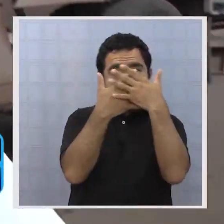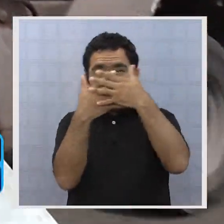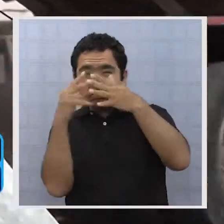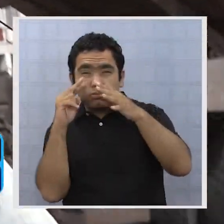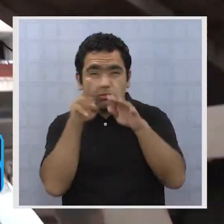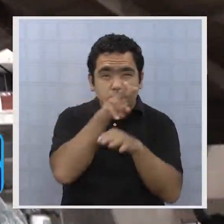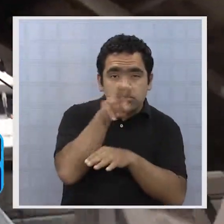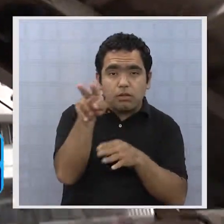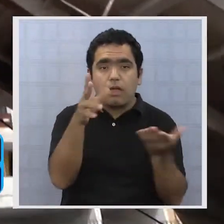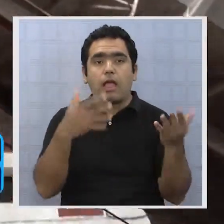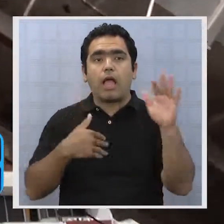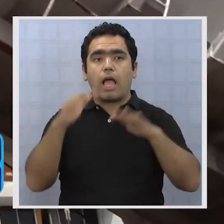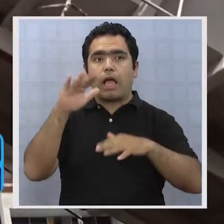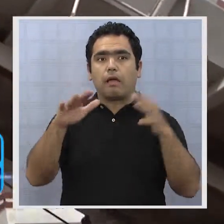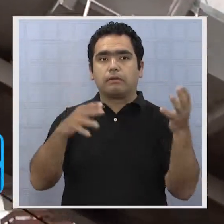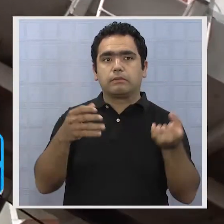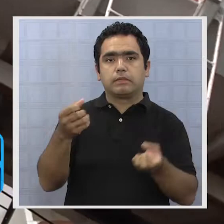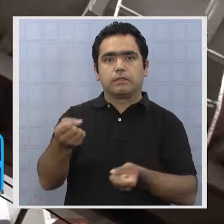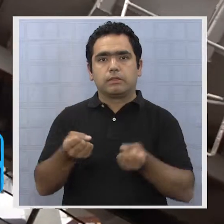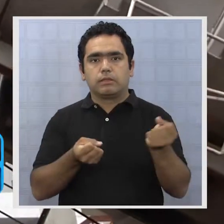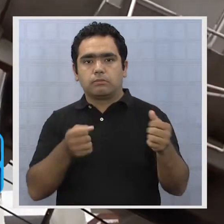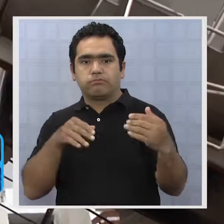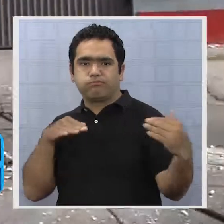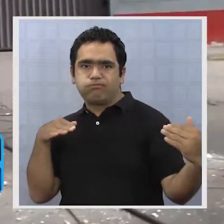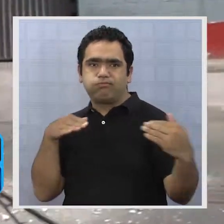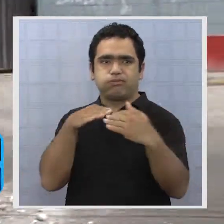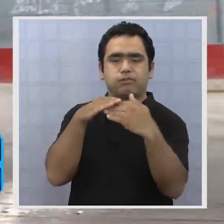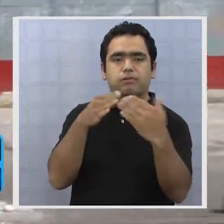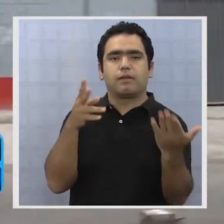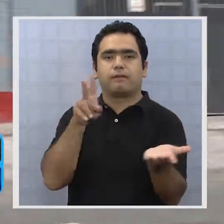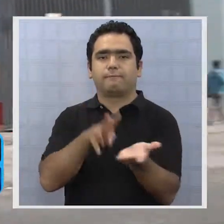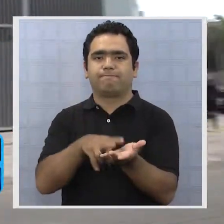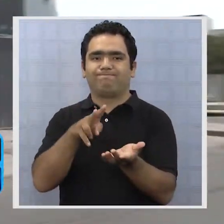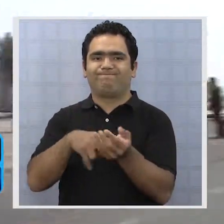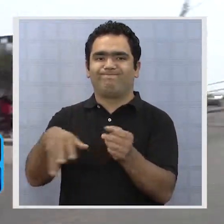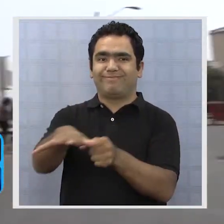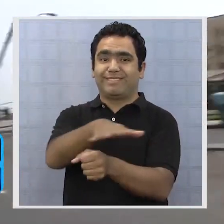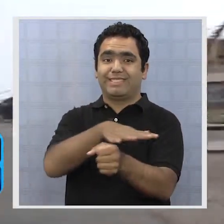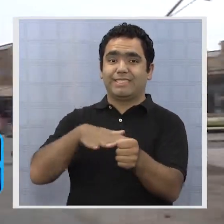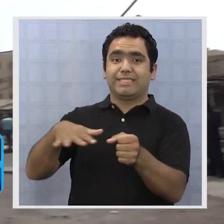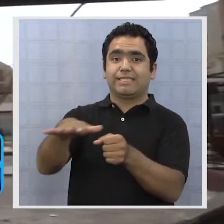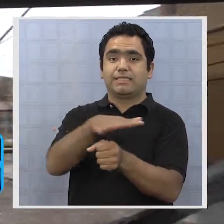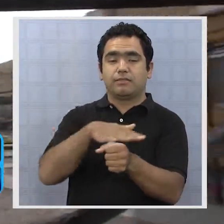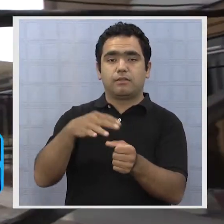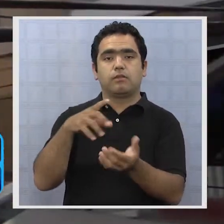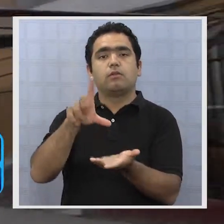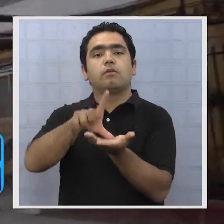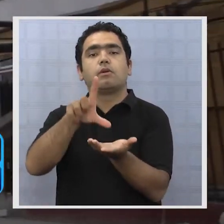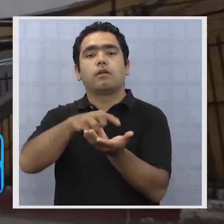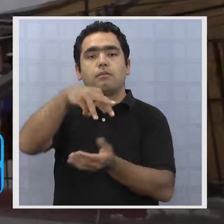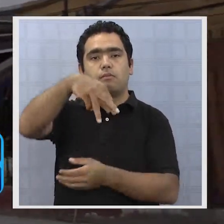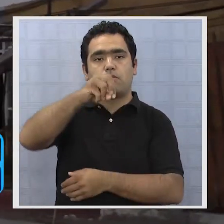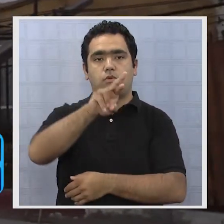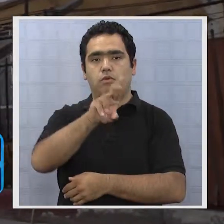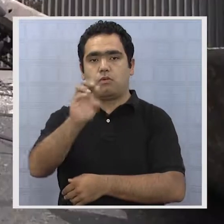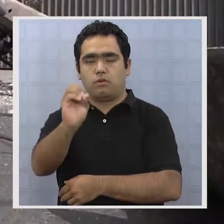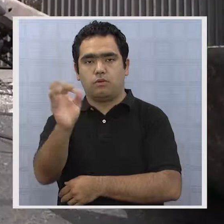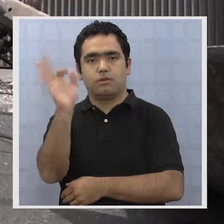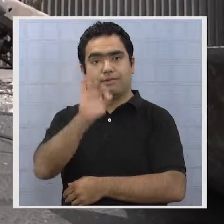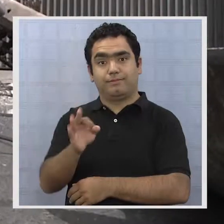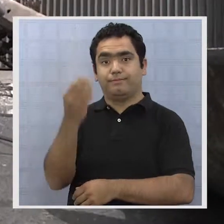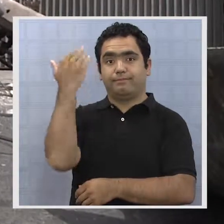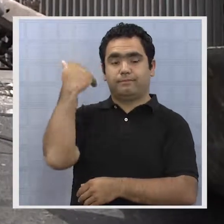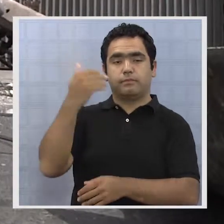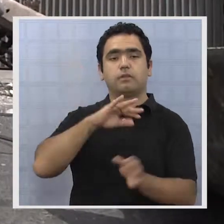ocasiona accidentes como el verdadero desastre que afectó a un sector del barrio el morro este sábado la magnitud del accidente